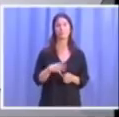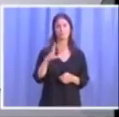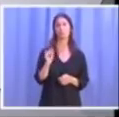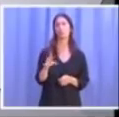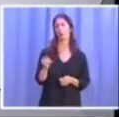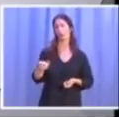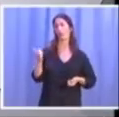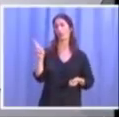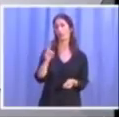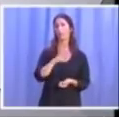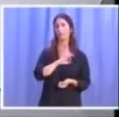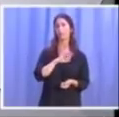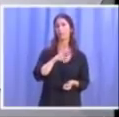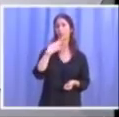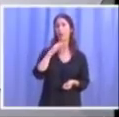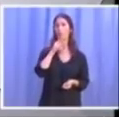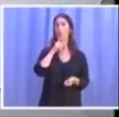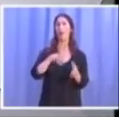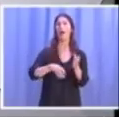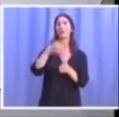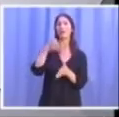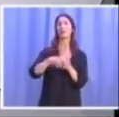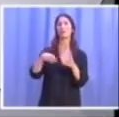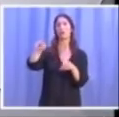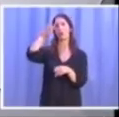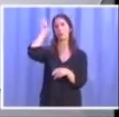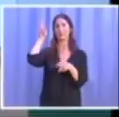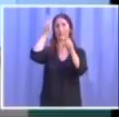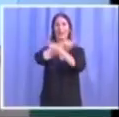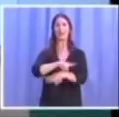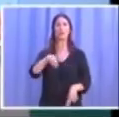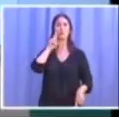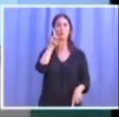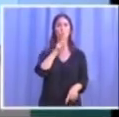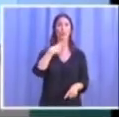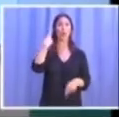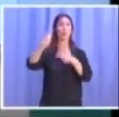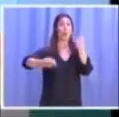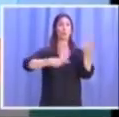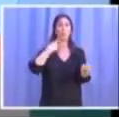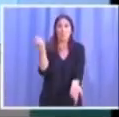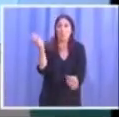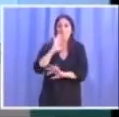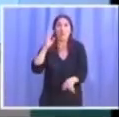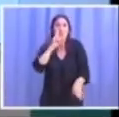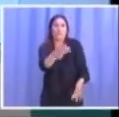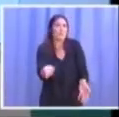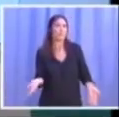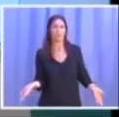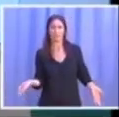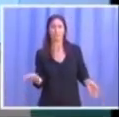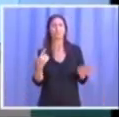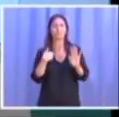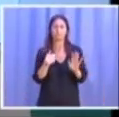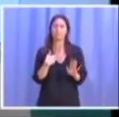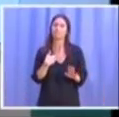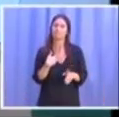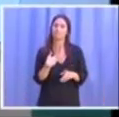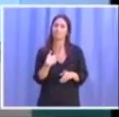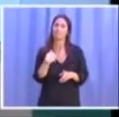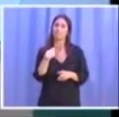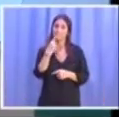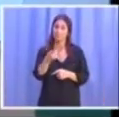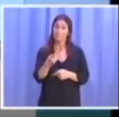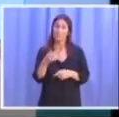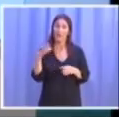proyecto del señor Cuenca es como el ascensor del señor Cambril, invisible. Habla mucho de él, pero nadie lo ha visto nunca. Yo lo que quiero decir es una cosa.